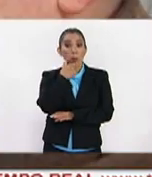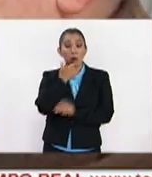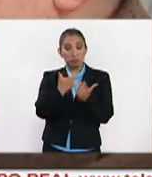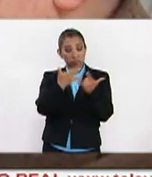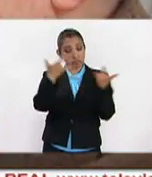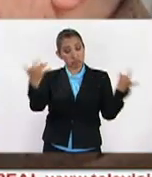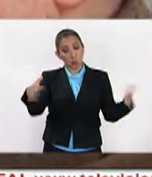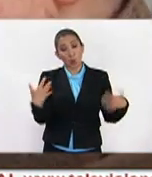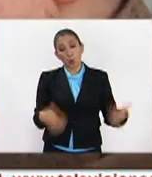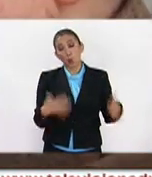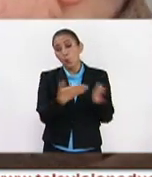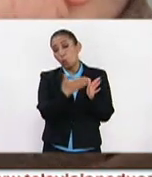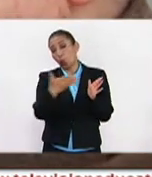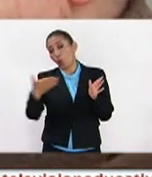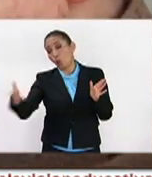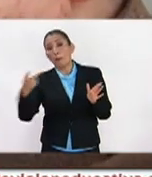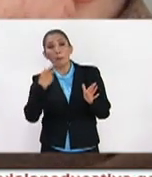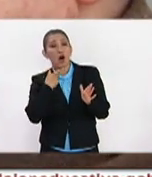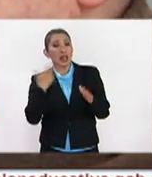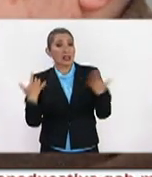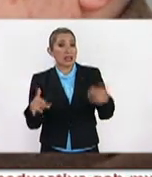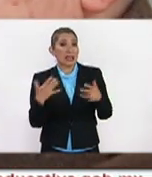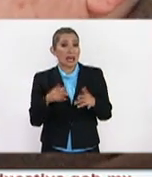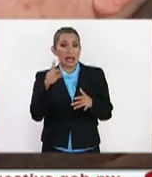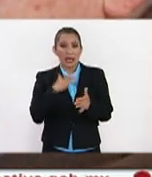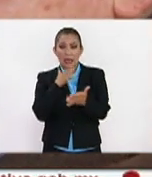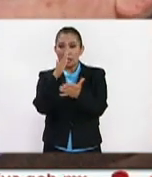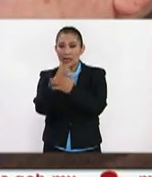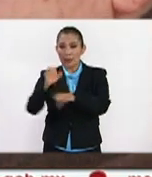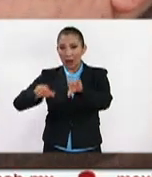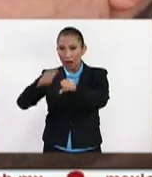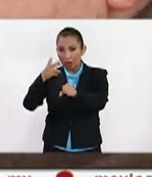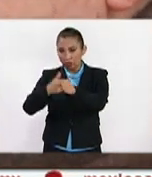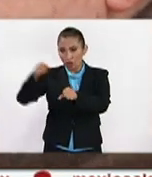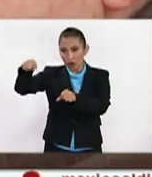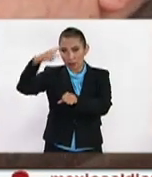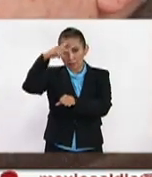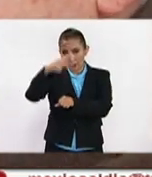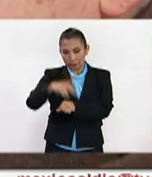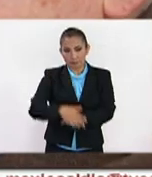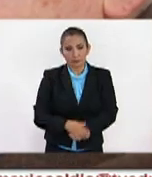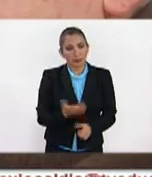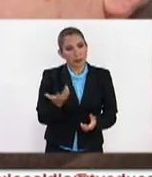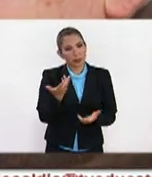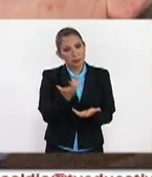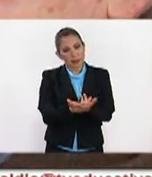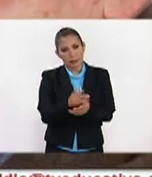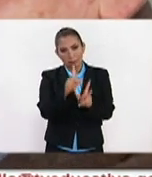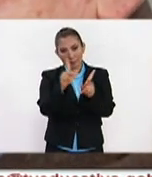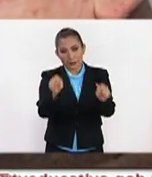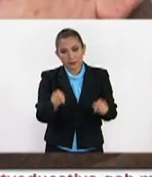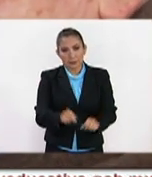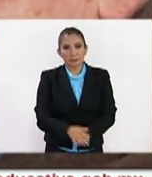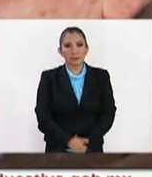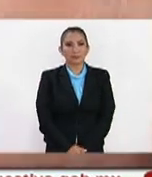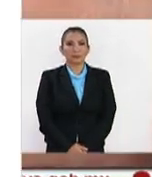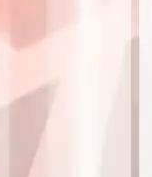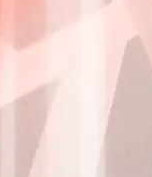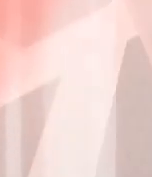una amplísima trayectoria política y diplomática en México. Descanse en paz.